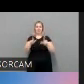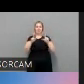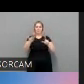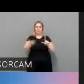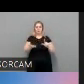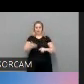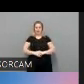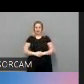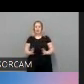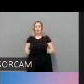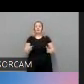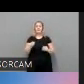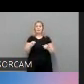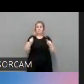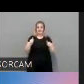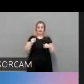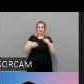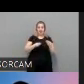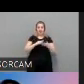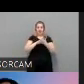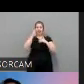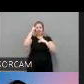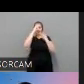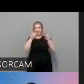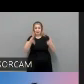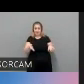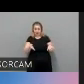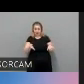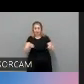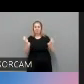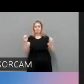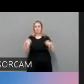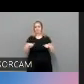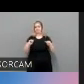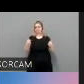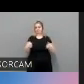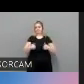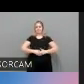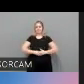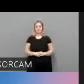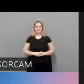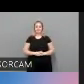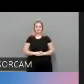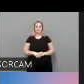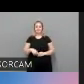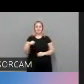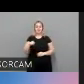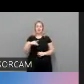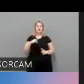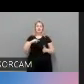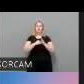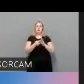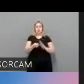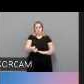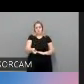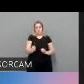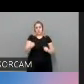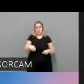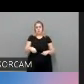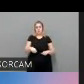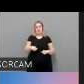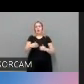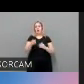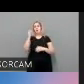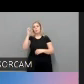Entonces, ¿qué os parece? ¿Empezamos hablando de atención temprana? Venga, allá vamos. Esto es un poco teórico, ¿eh? Vamos a ir, la verdad es que la ponencia es un